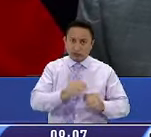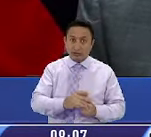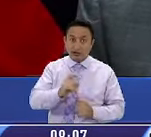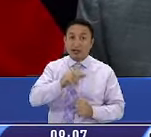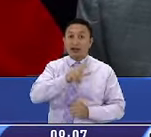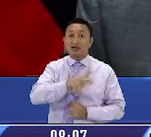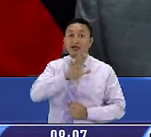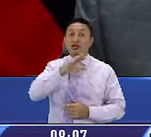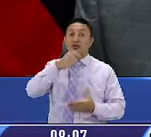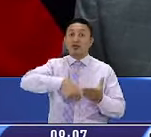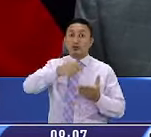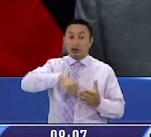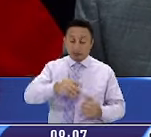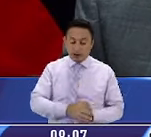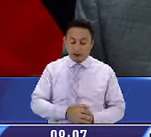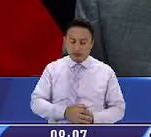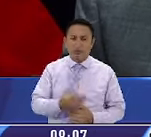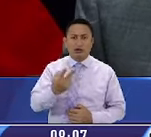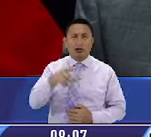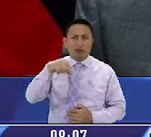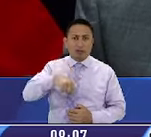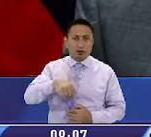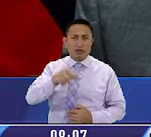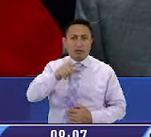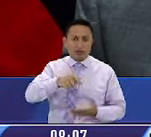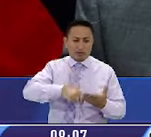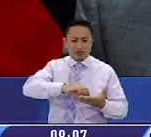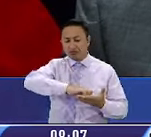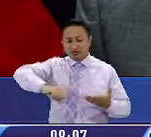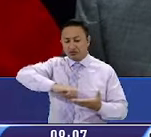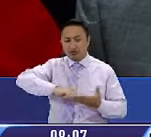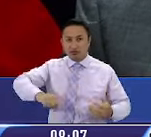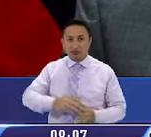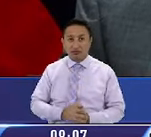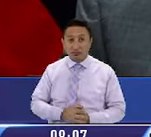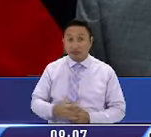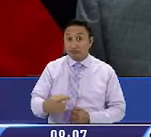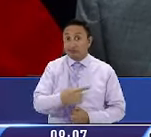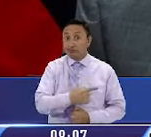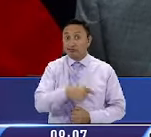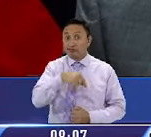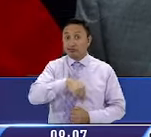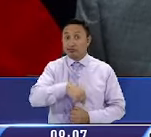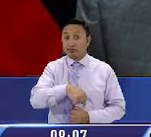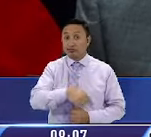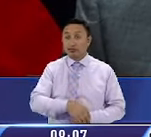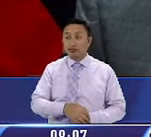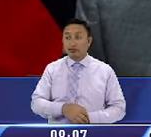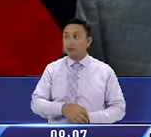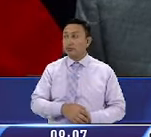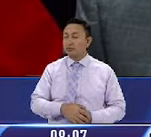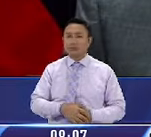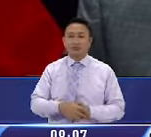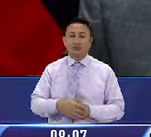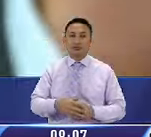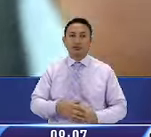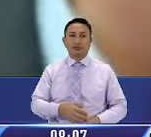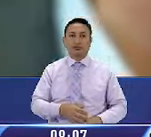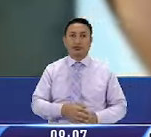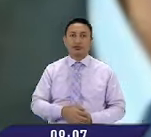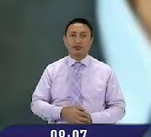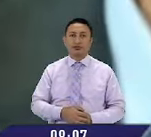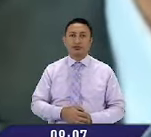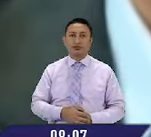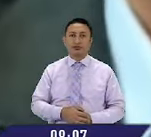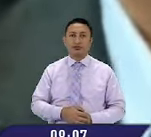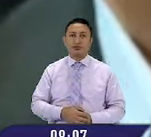35 firmas, también se pueden retirar las firmas. Eso es lo que se hizo, porque en ese juego no vamos a caer. Sobre